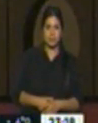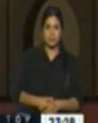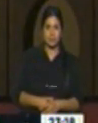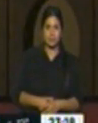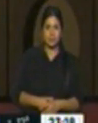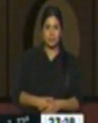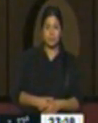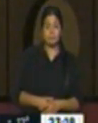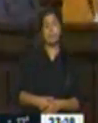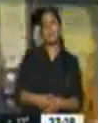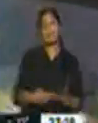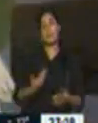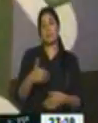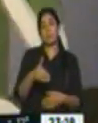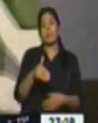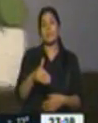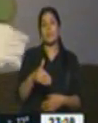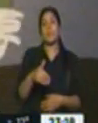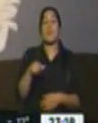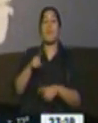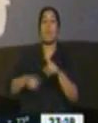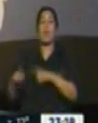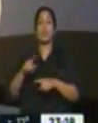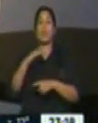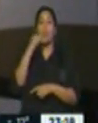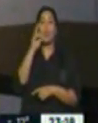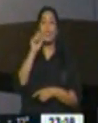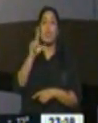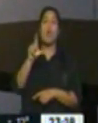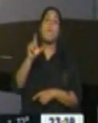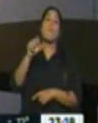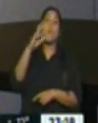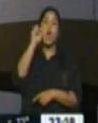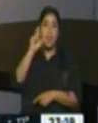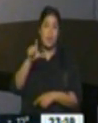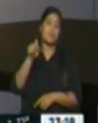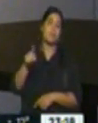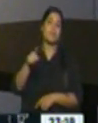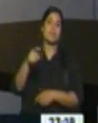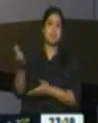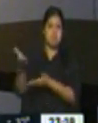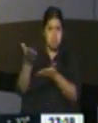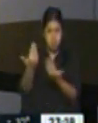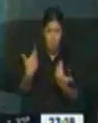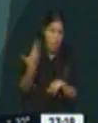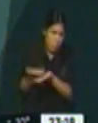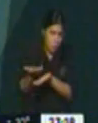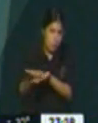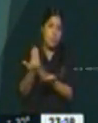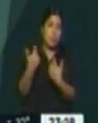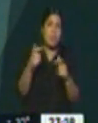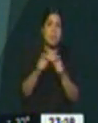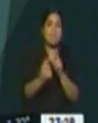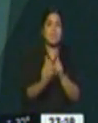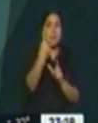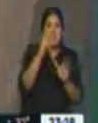novios! Después, el productor Julio Moller le ofreció protagonizar un ciclo infantil los sábados al mediodía y nace su primer personaje para